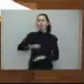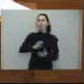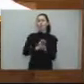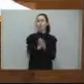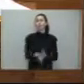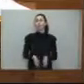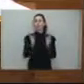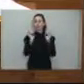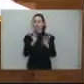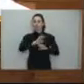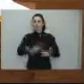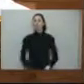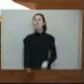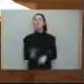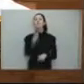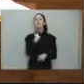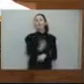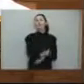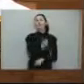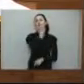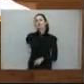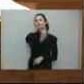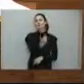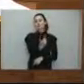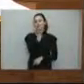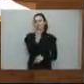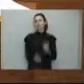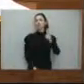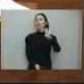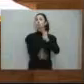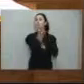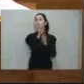democrático. Estuvimos a punto de que eso sucediese.